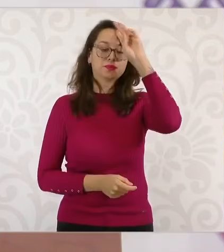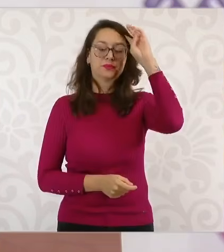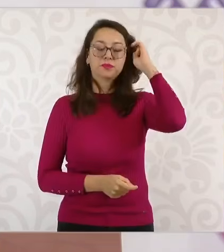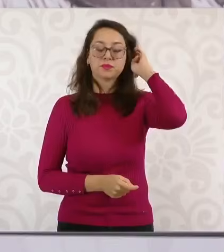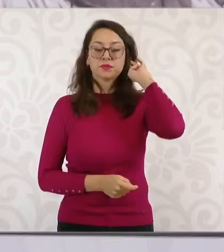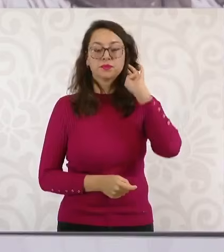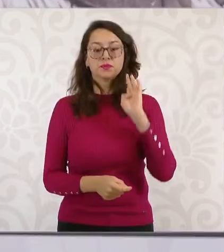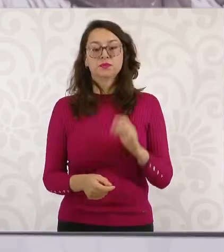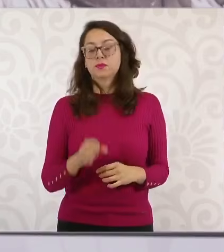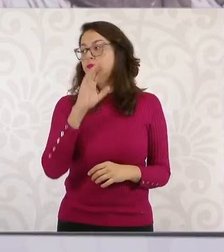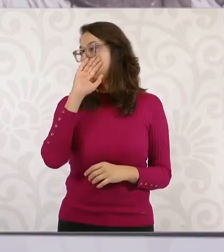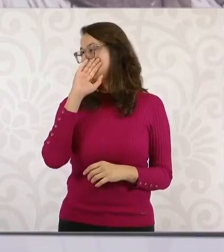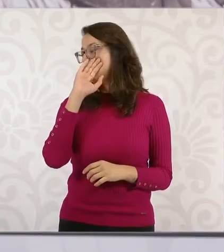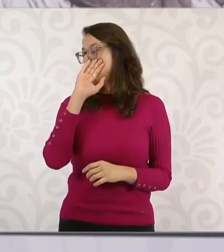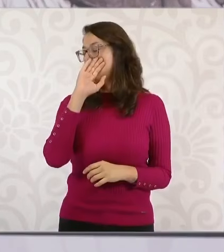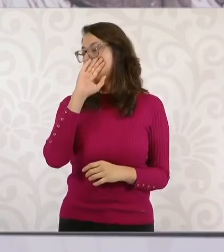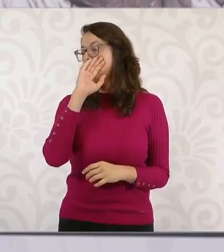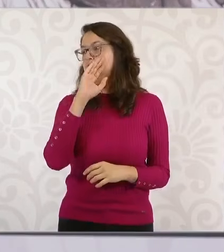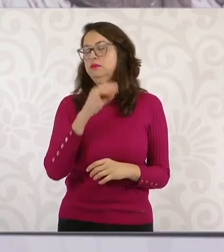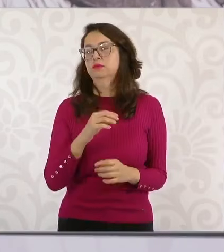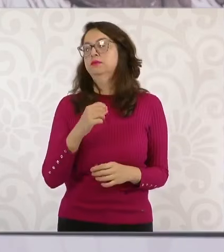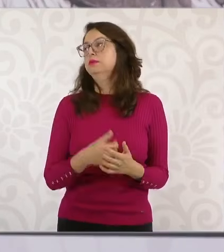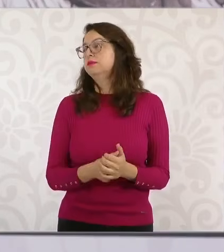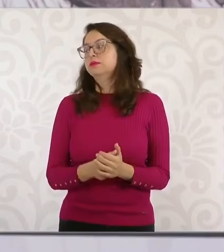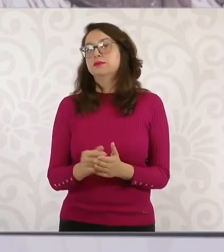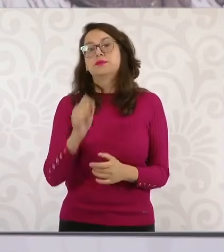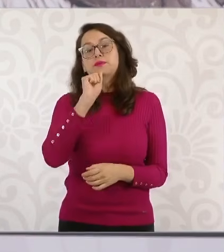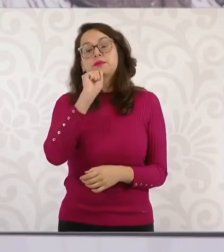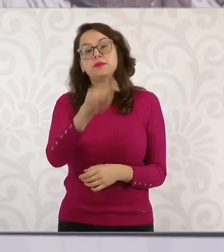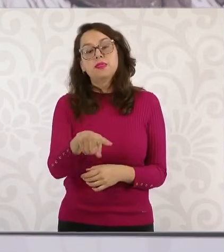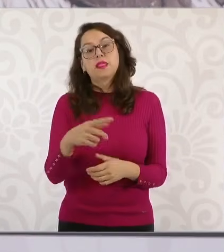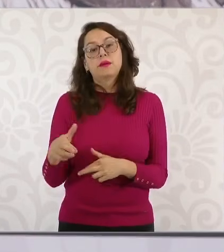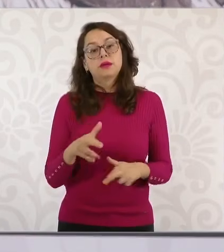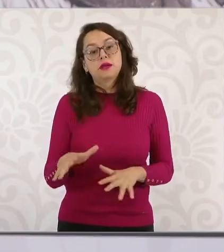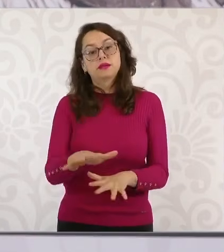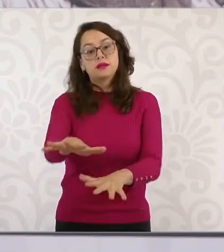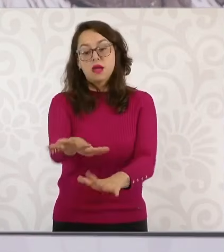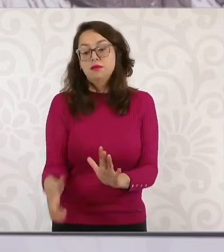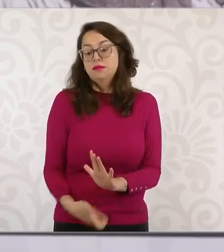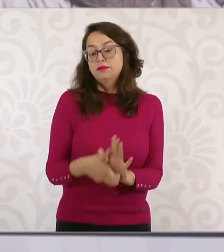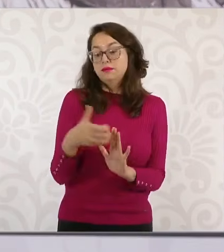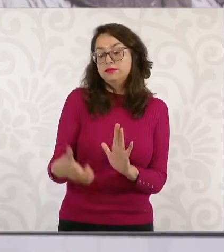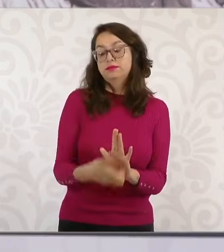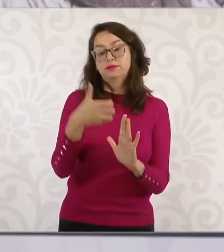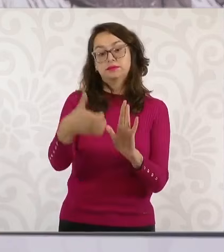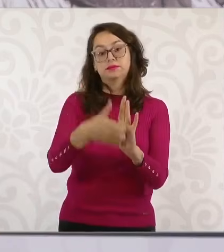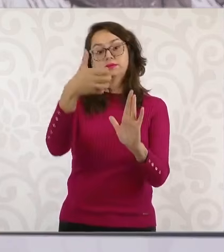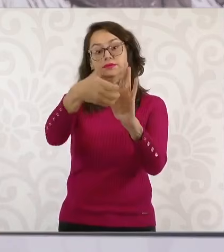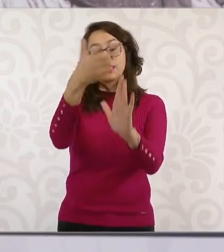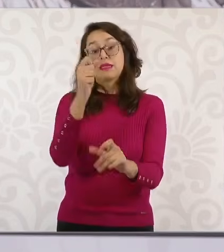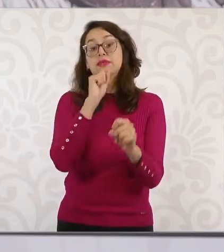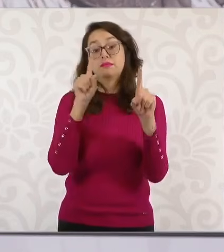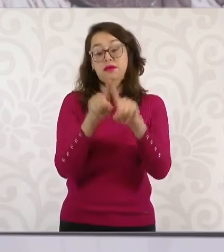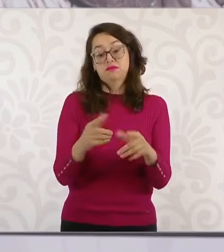y también el trabajo para desasolvar ríos e incluso construir diques